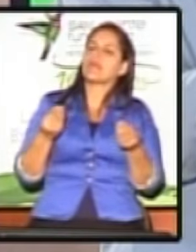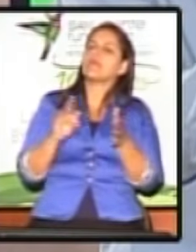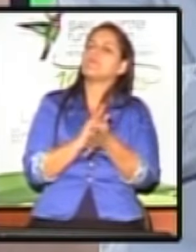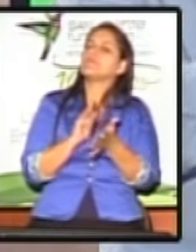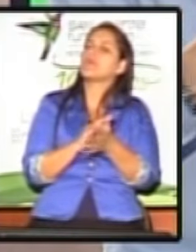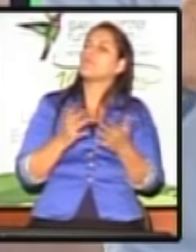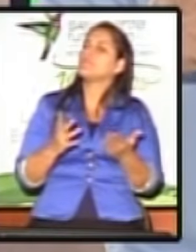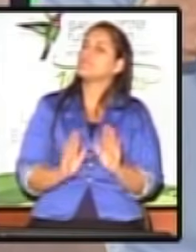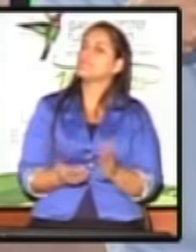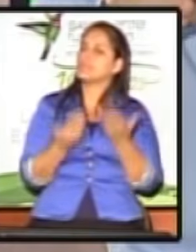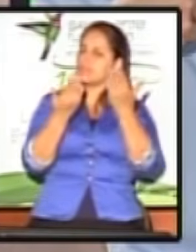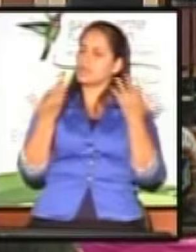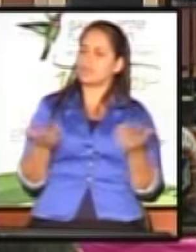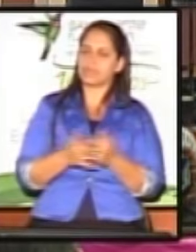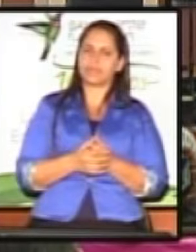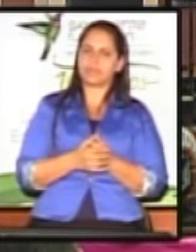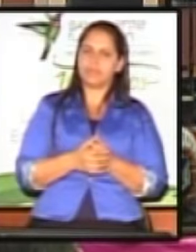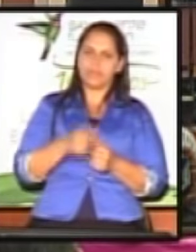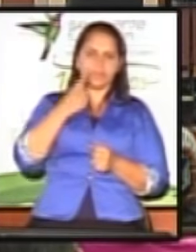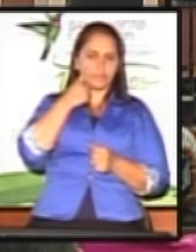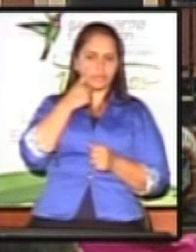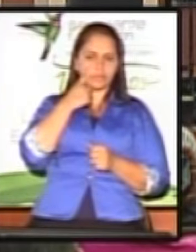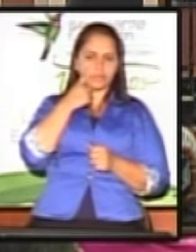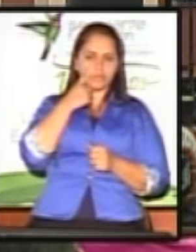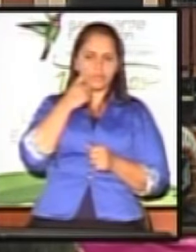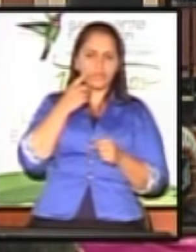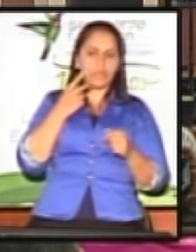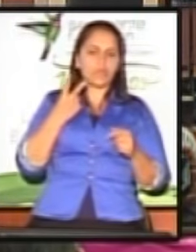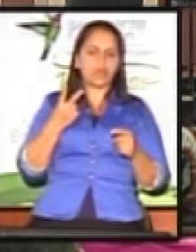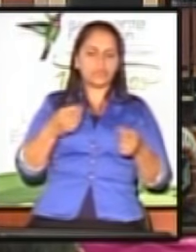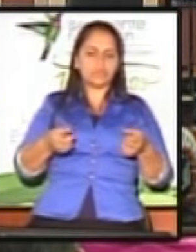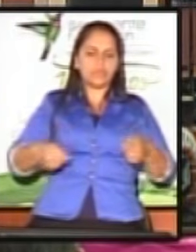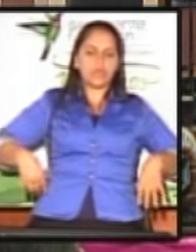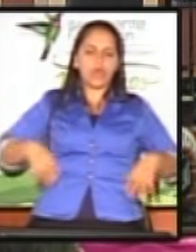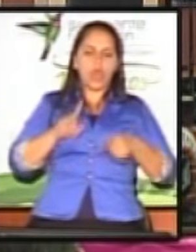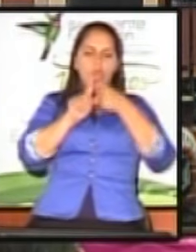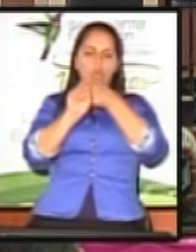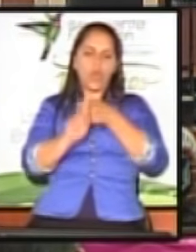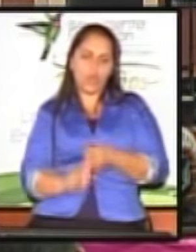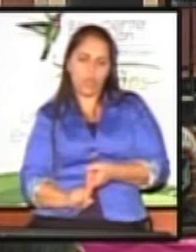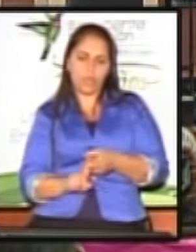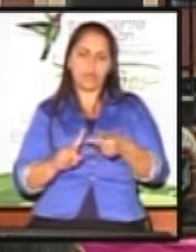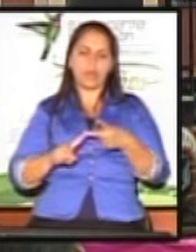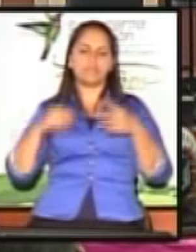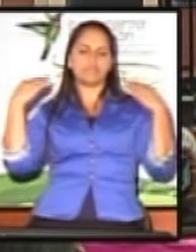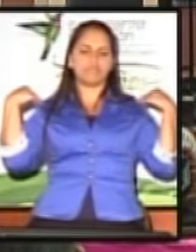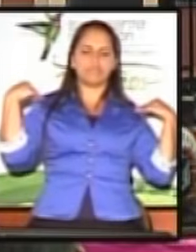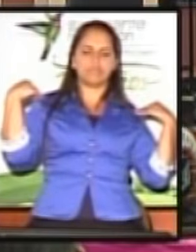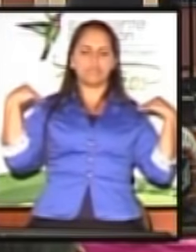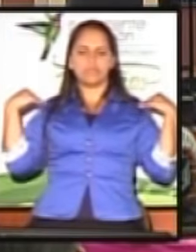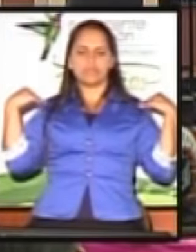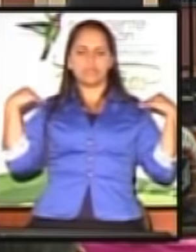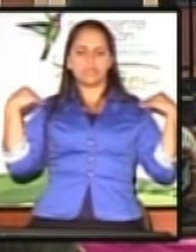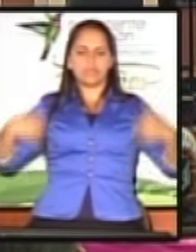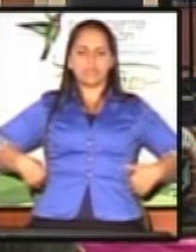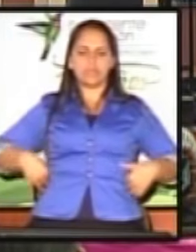ayuda. Solamente tener los dos bloques de giro, la columna como centro y el bloque de arriba de los hombros